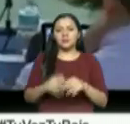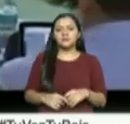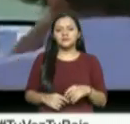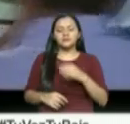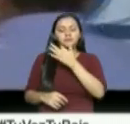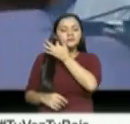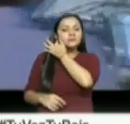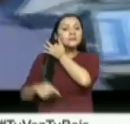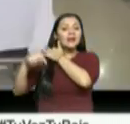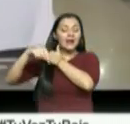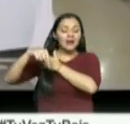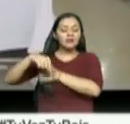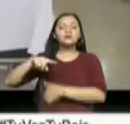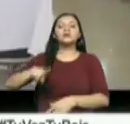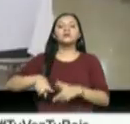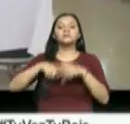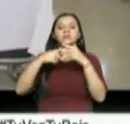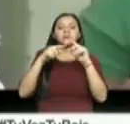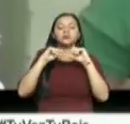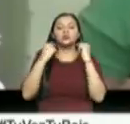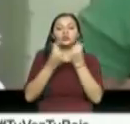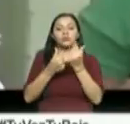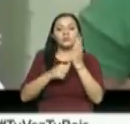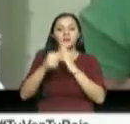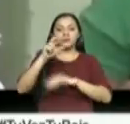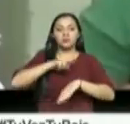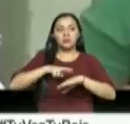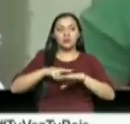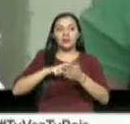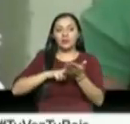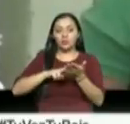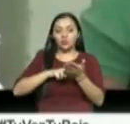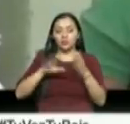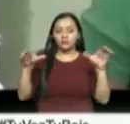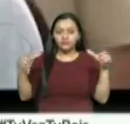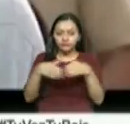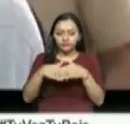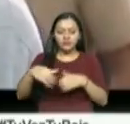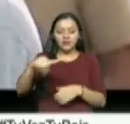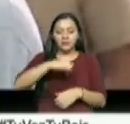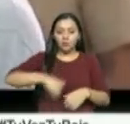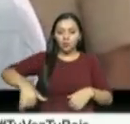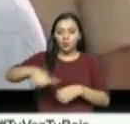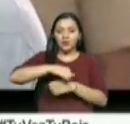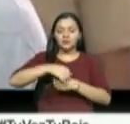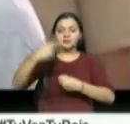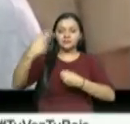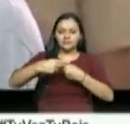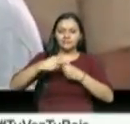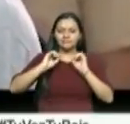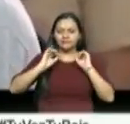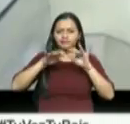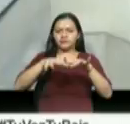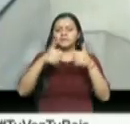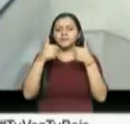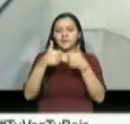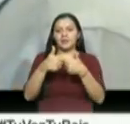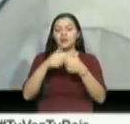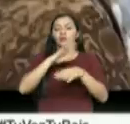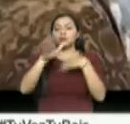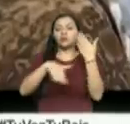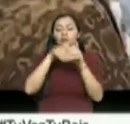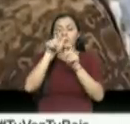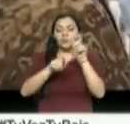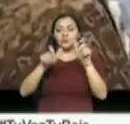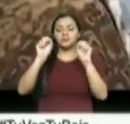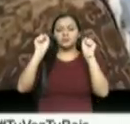Así nacieron los gabinetes itinerantes. Un ejercicio democrático participativo sin precedentes en el país, donde los